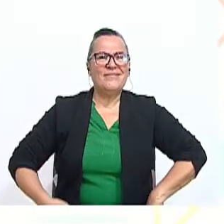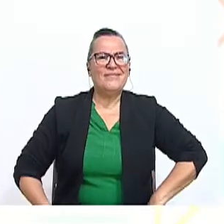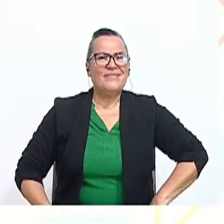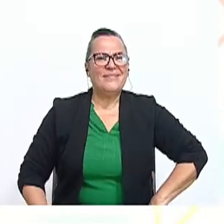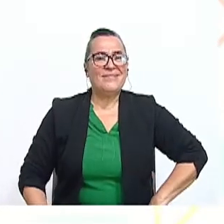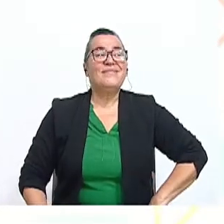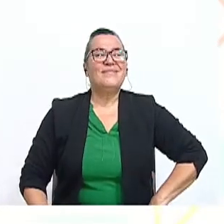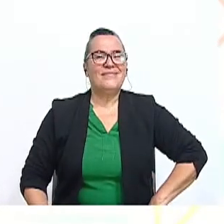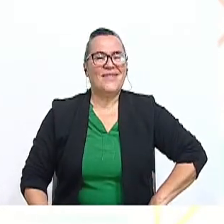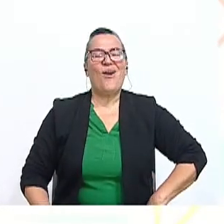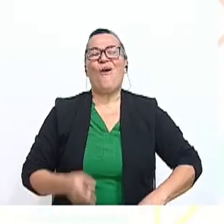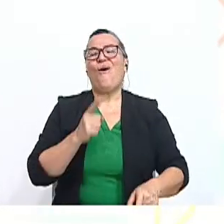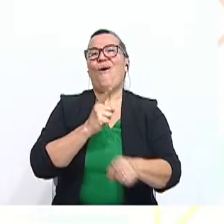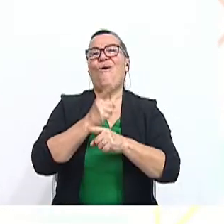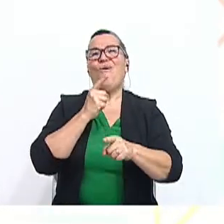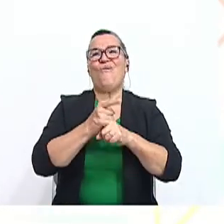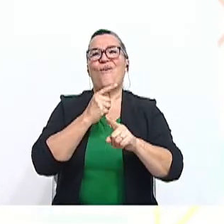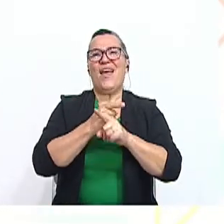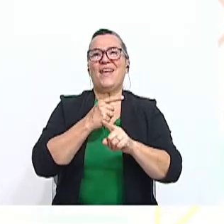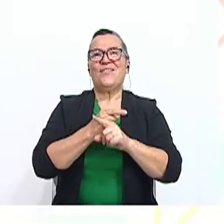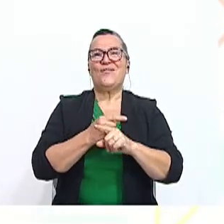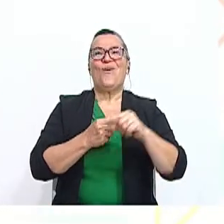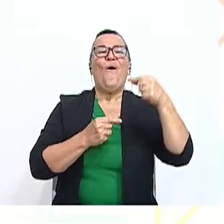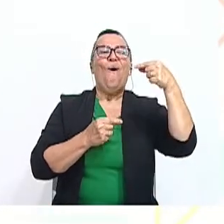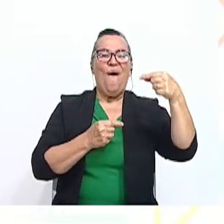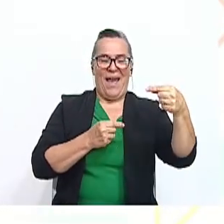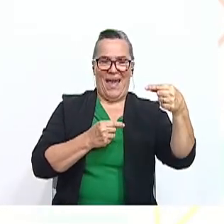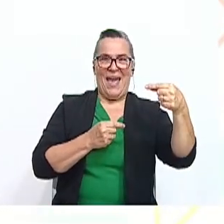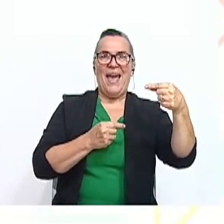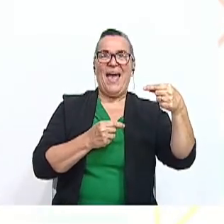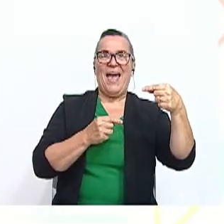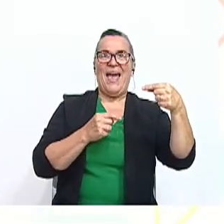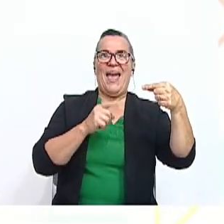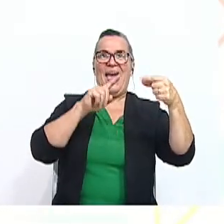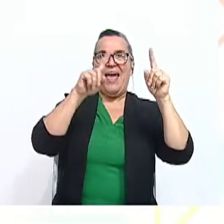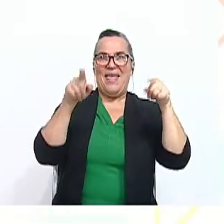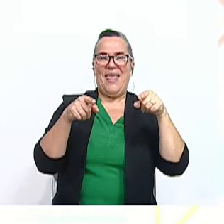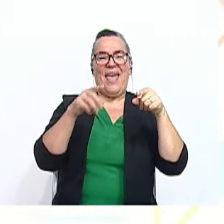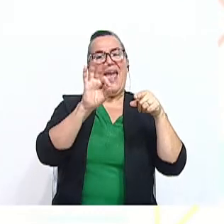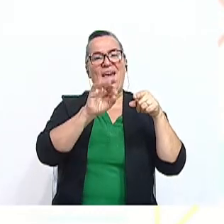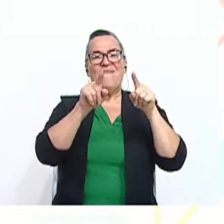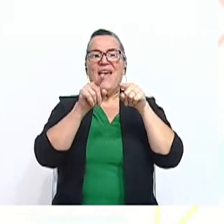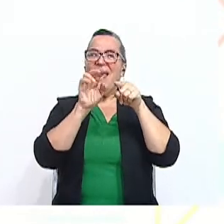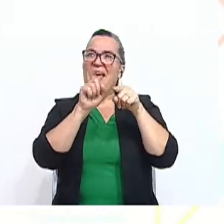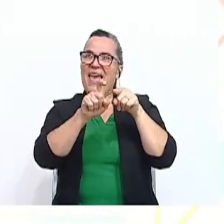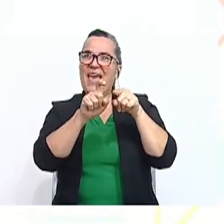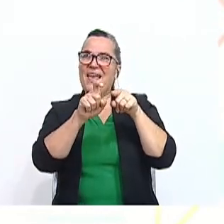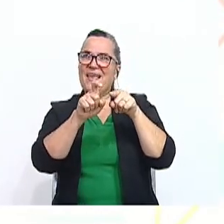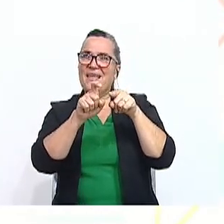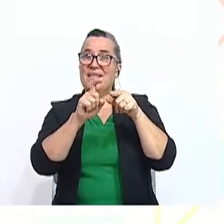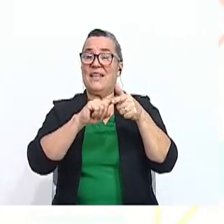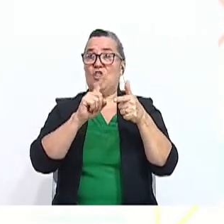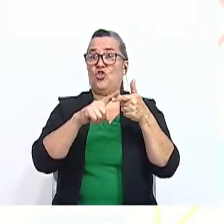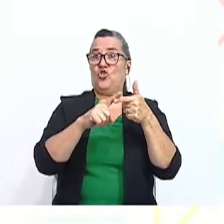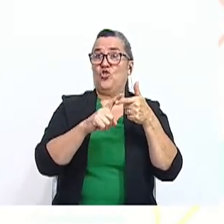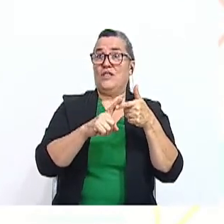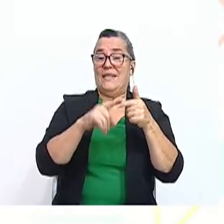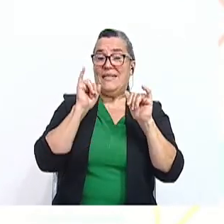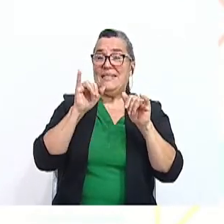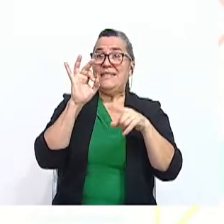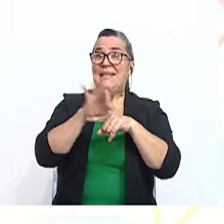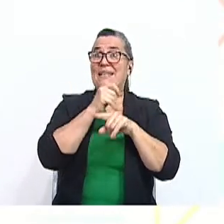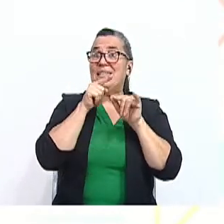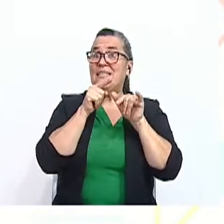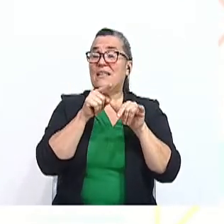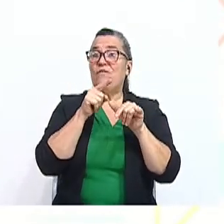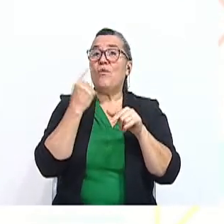bajo? Correcto, muy bien. La que le restamos 30.000. Entonces, al hacerlo de esta forma,